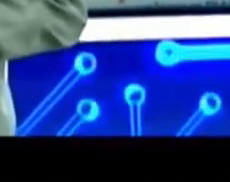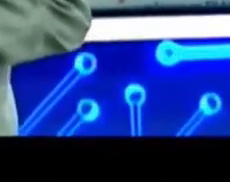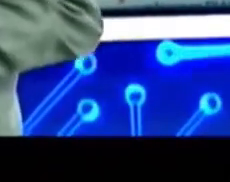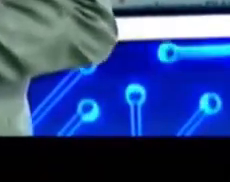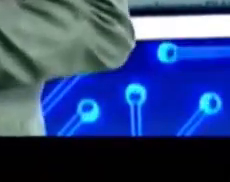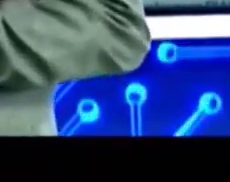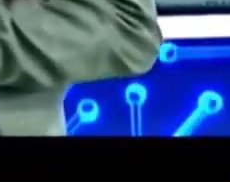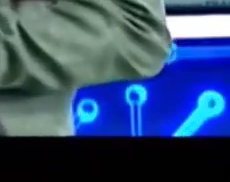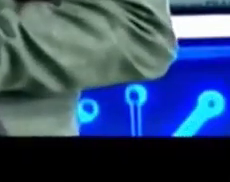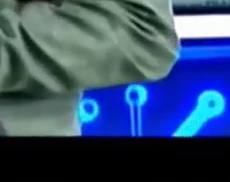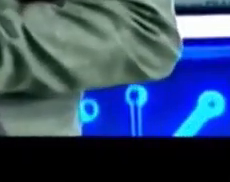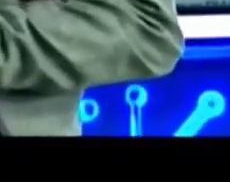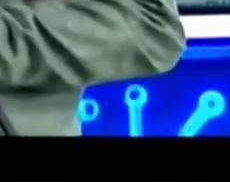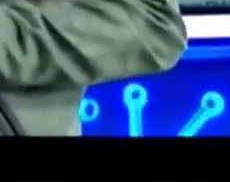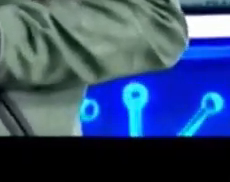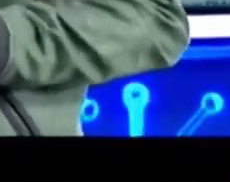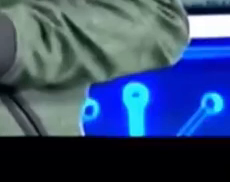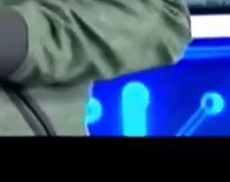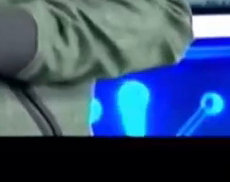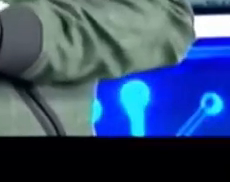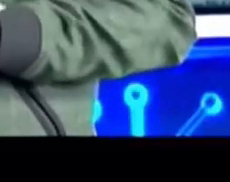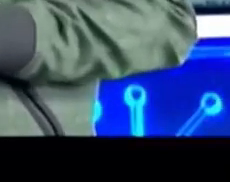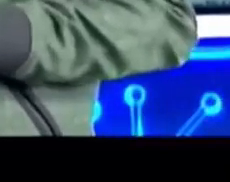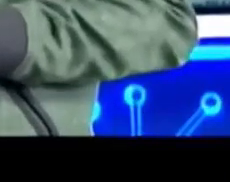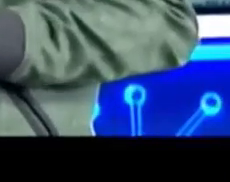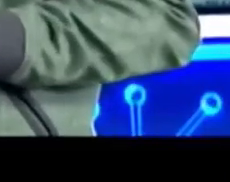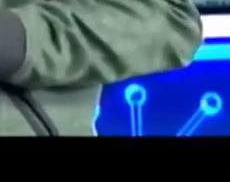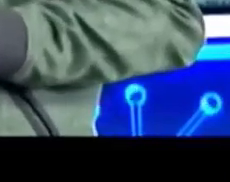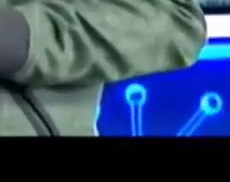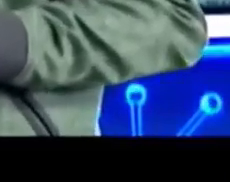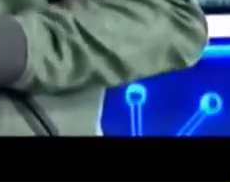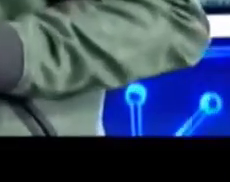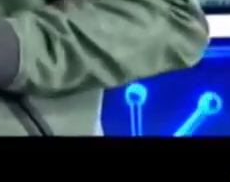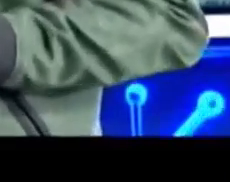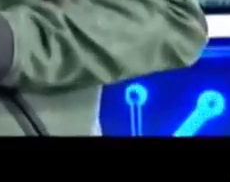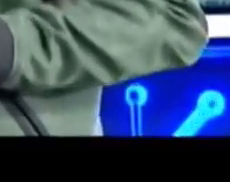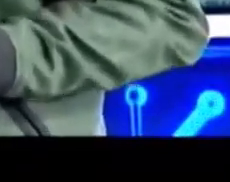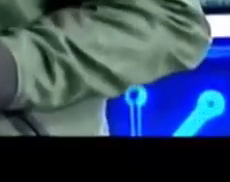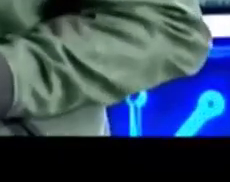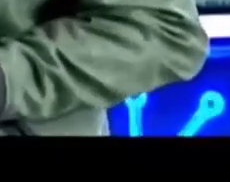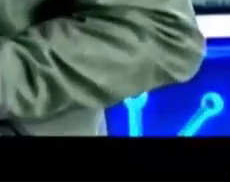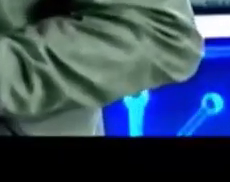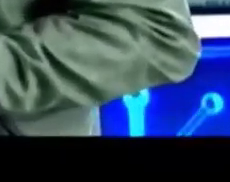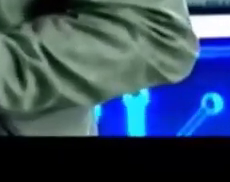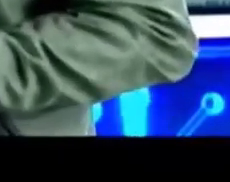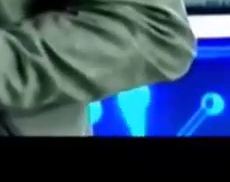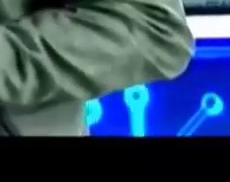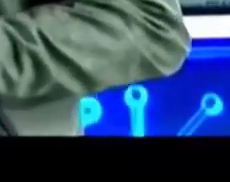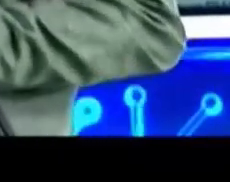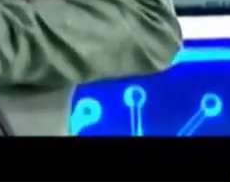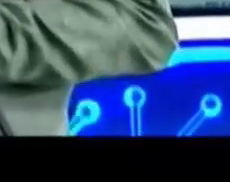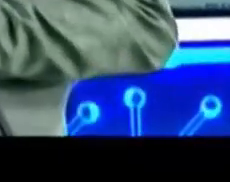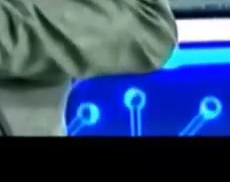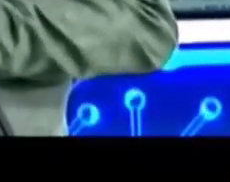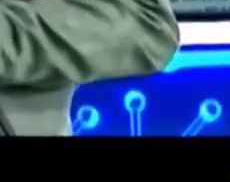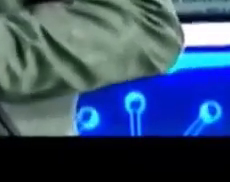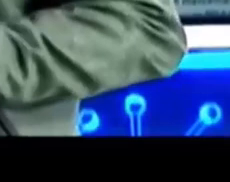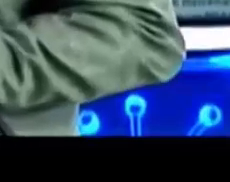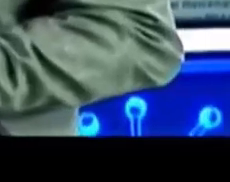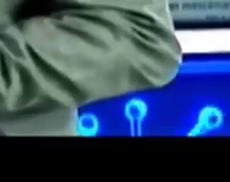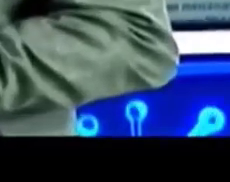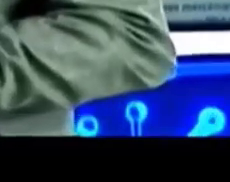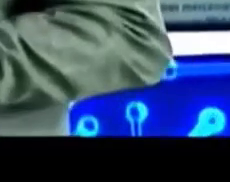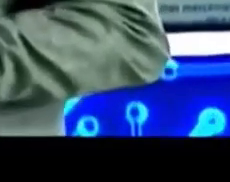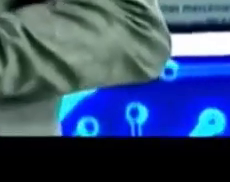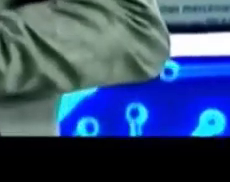los nombres, me los reservo para los próximos días. Tengo los nombres de los